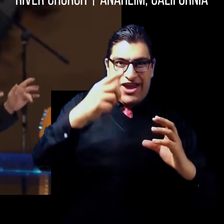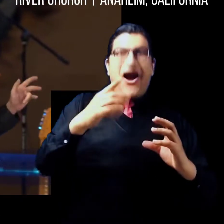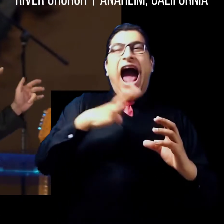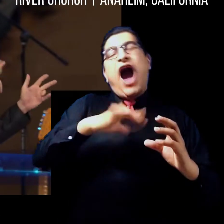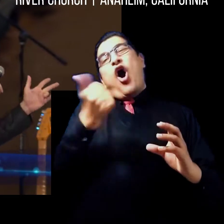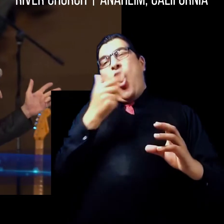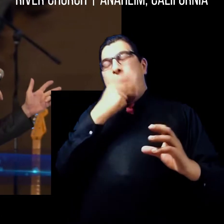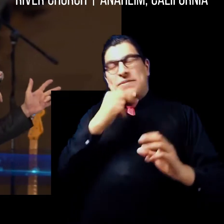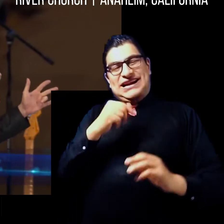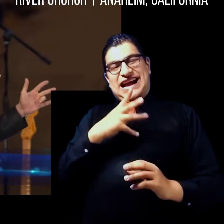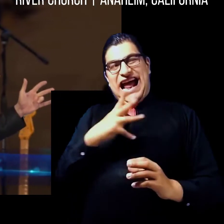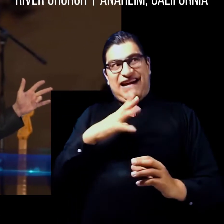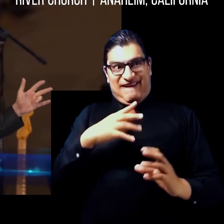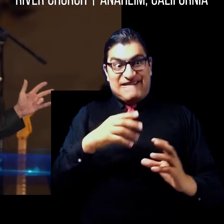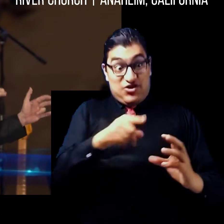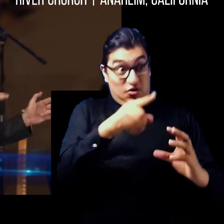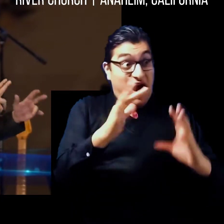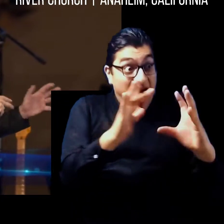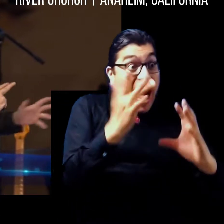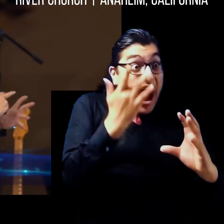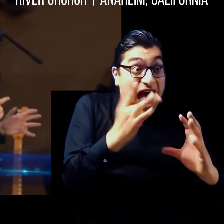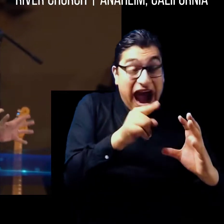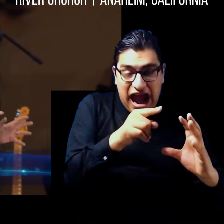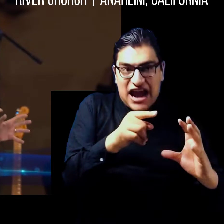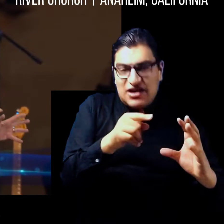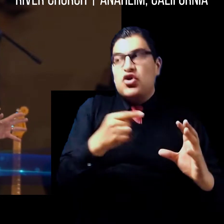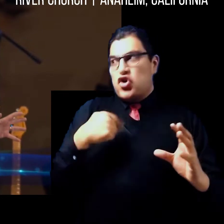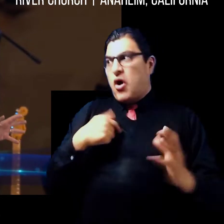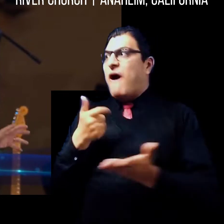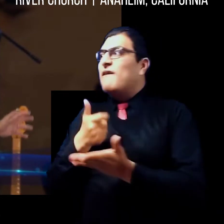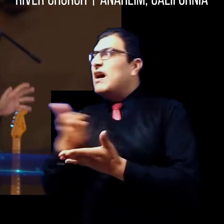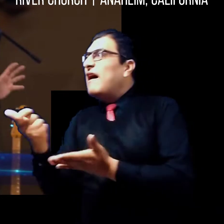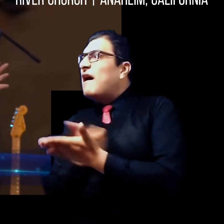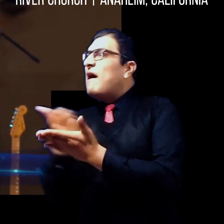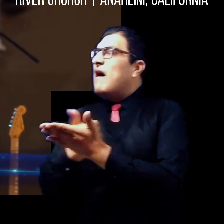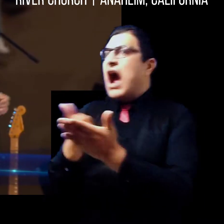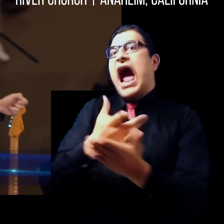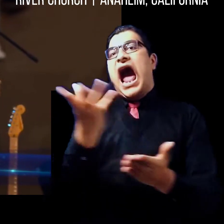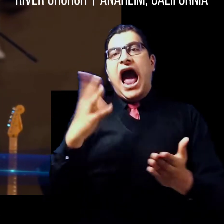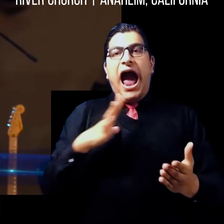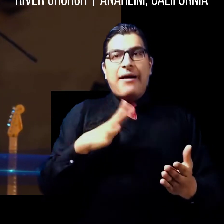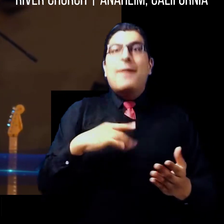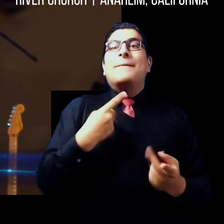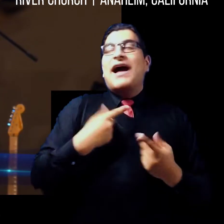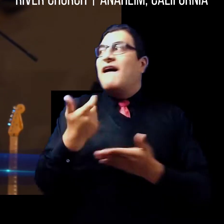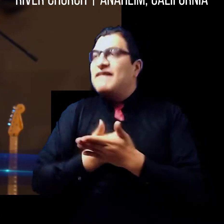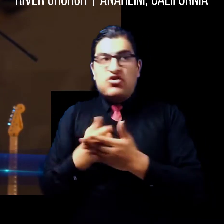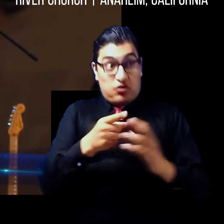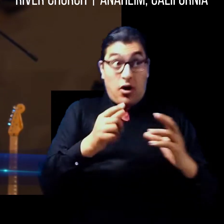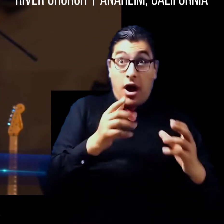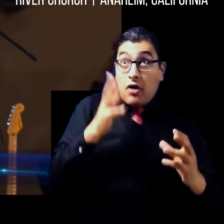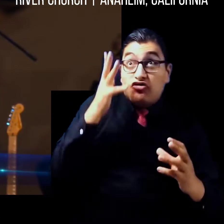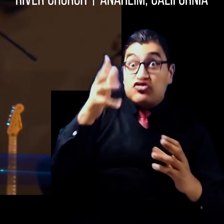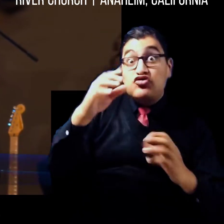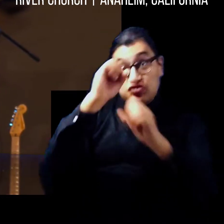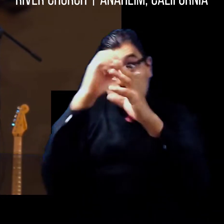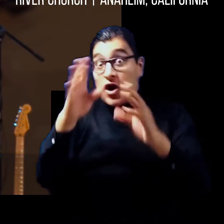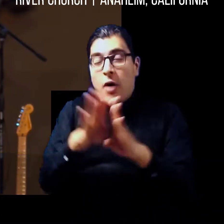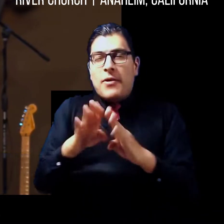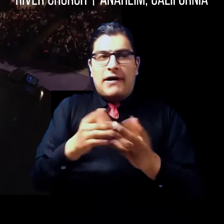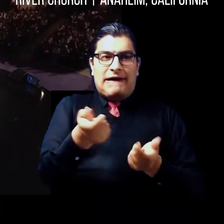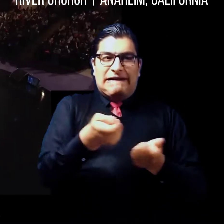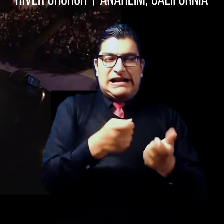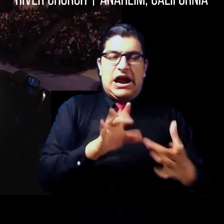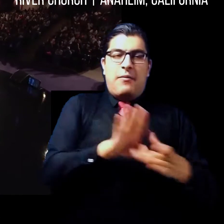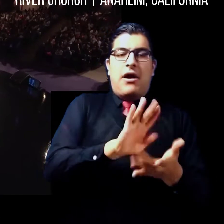capitalizaban ese don. Entonces la mujer adivinaba el futuro y había alguien que cobraba. Era una suerte de trata de